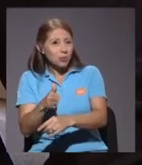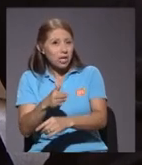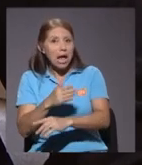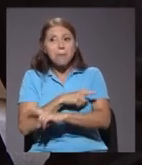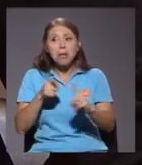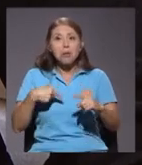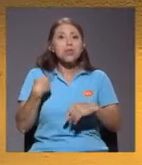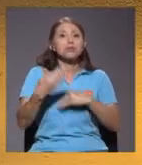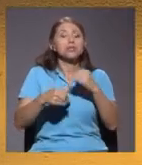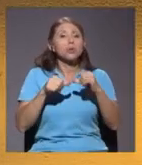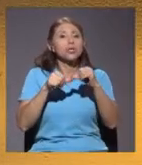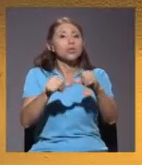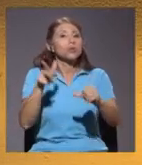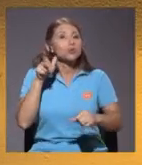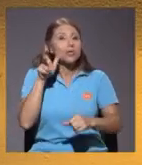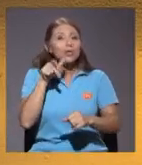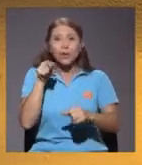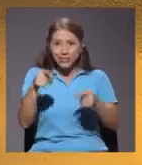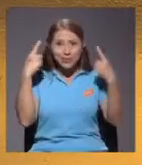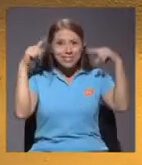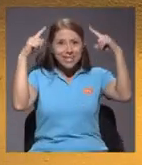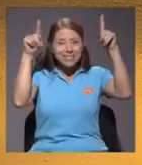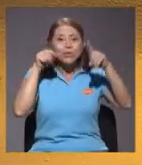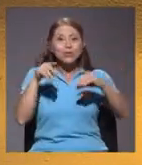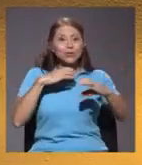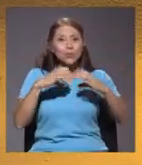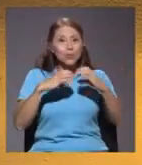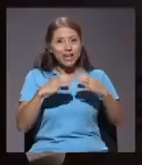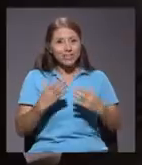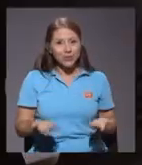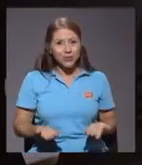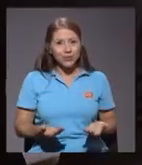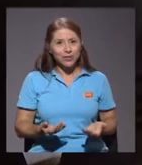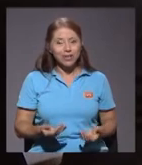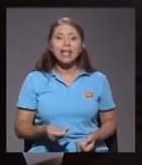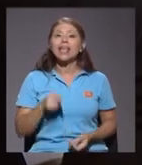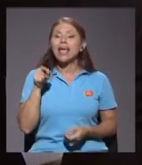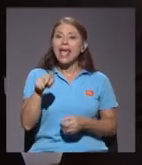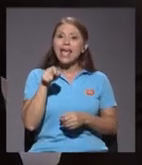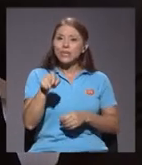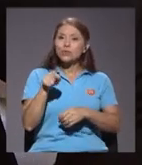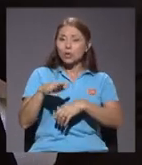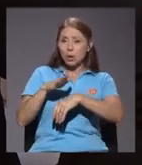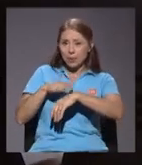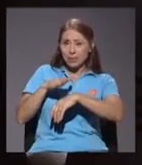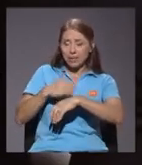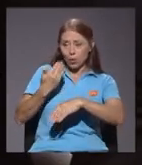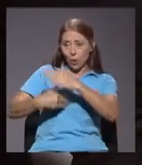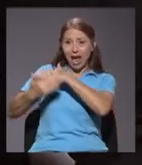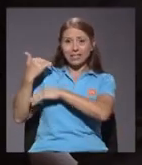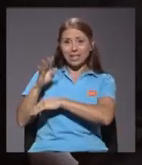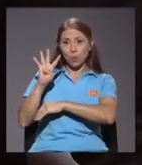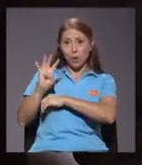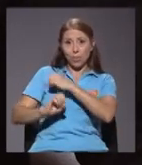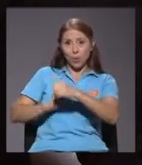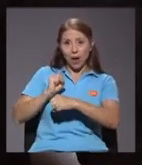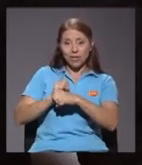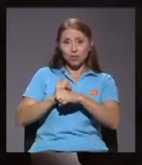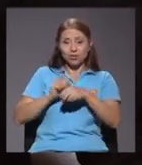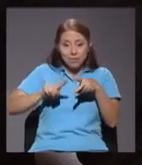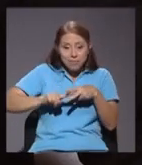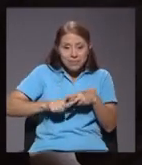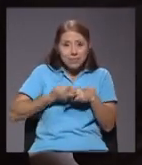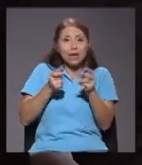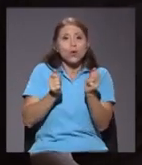eso es éxito y eso es comunicación y eso es lo que permitió en algún momento hace cuatro años y abrir un programa nuevo